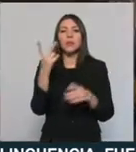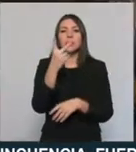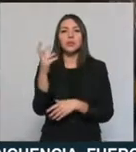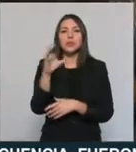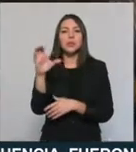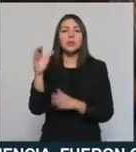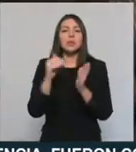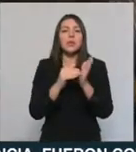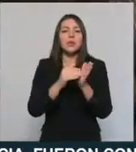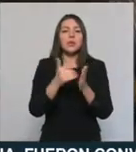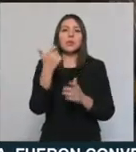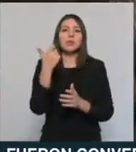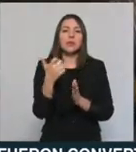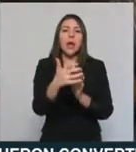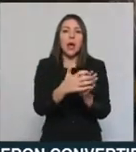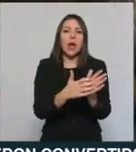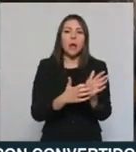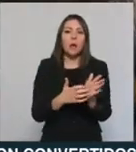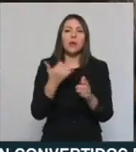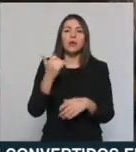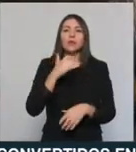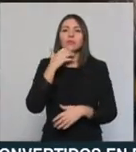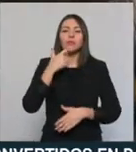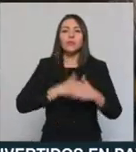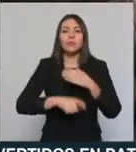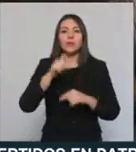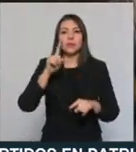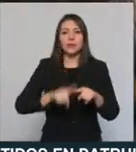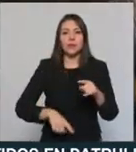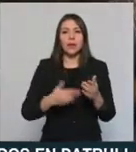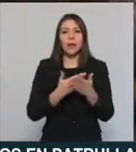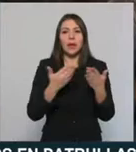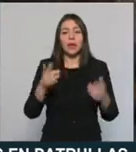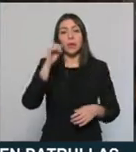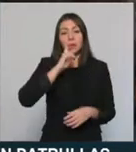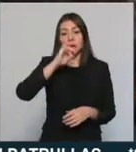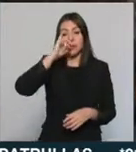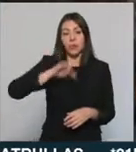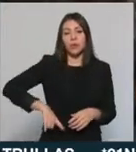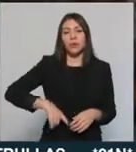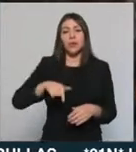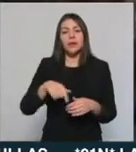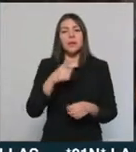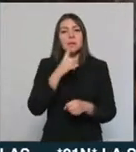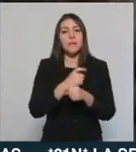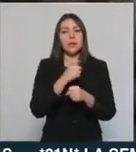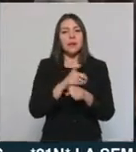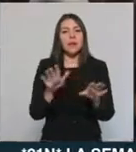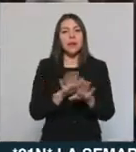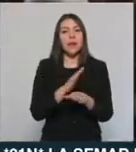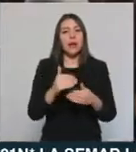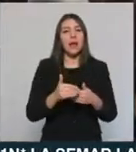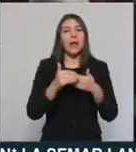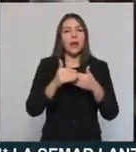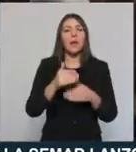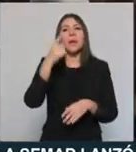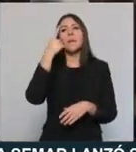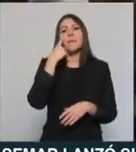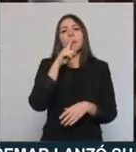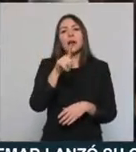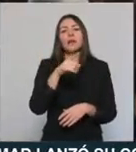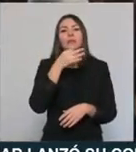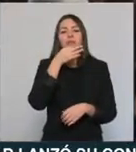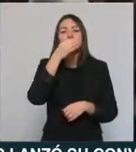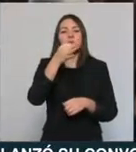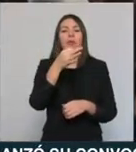corrupción. La jefa de gobierno, Claudia Sheinbaum, informó que es el primer paso hacia un esquema de salud universal y gratuito, propuesto por el